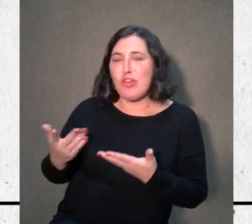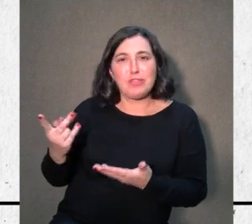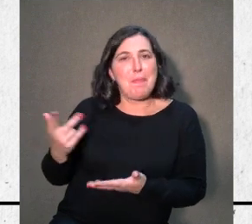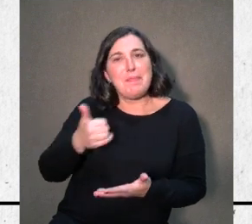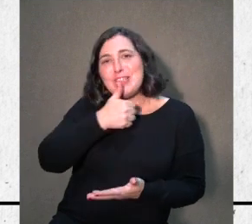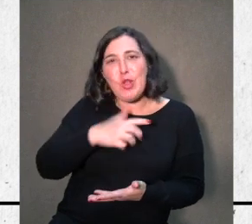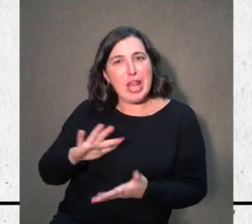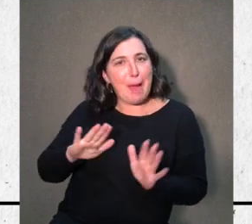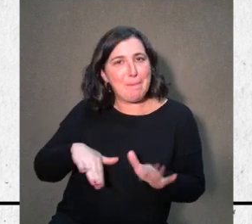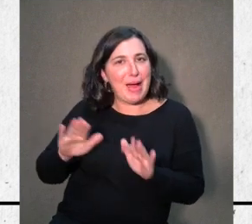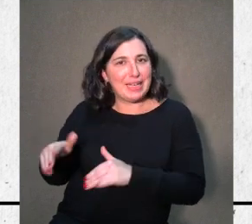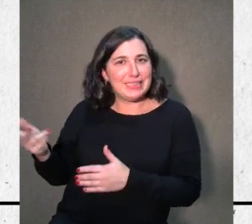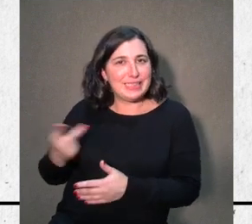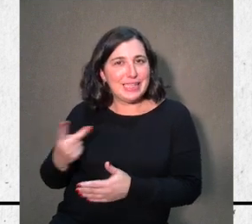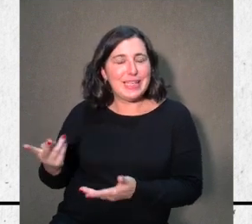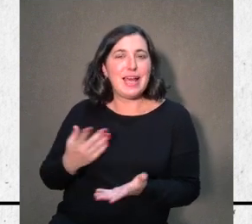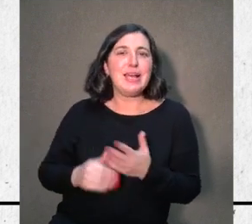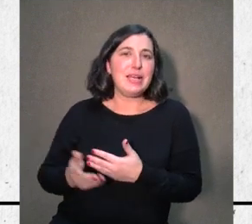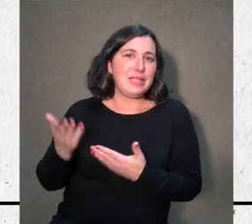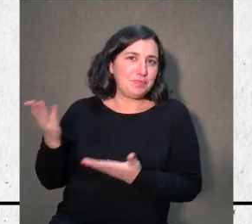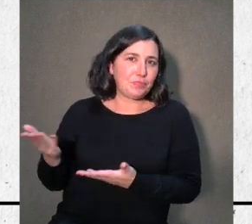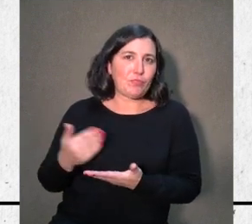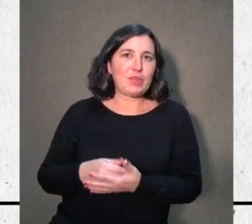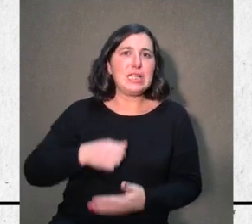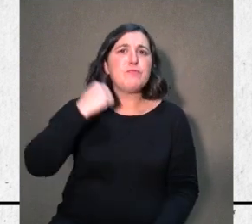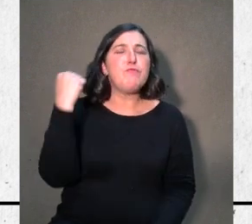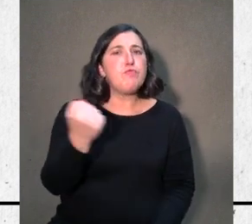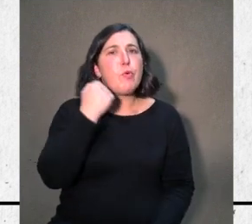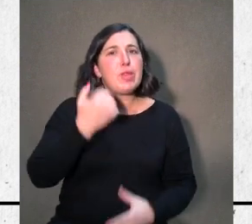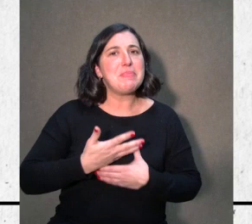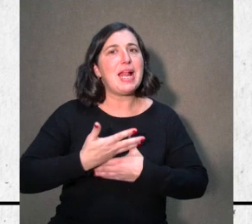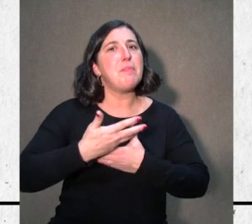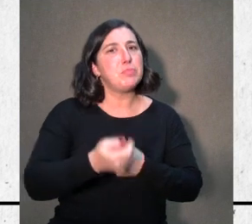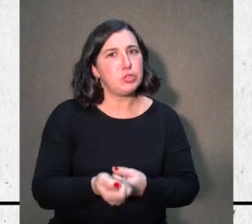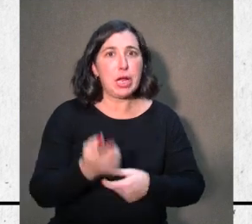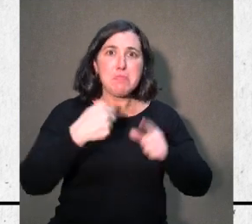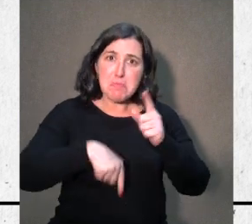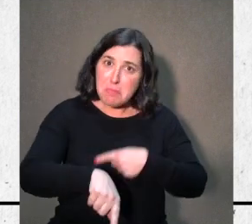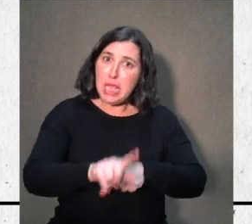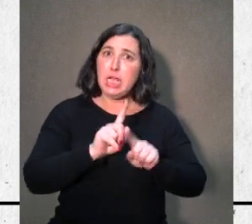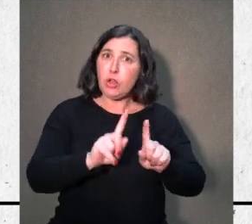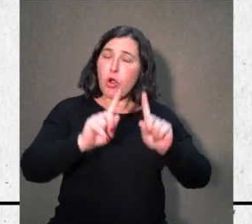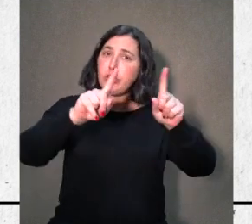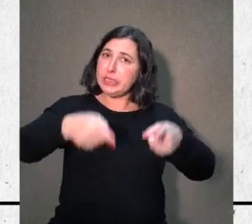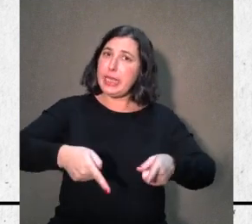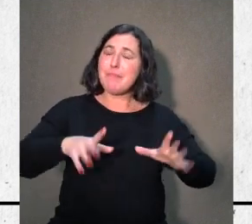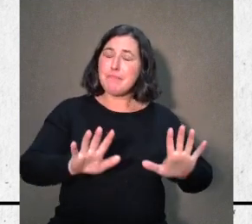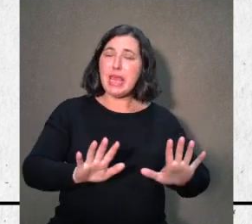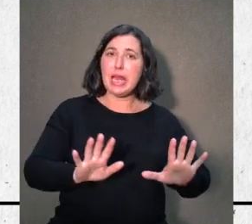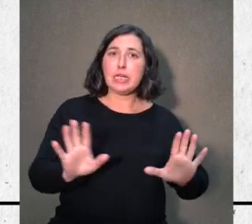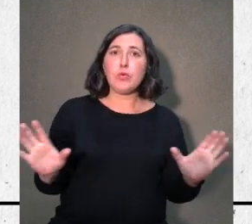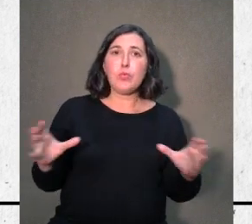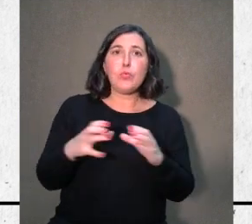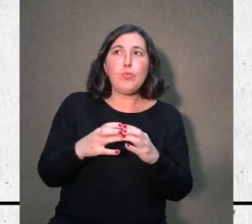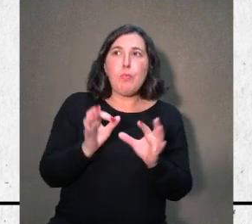¿no? Como que obviamente fue fundamental el acompañar, pero te puedo decir que también el